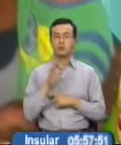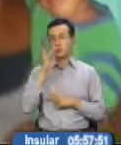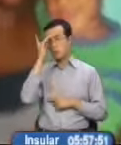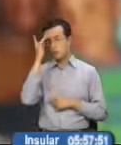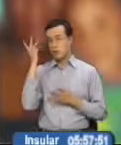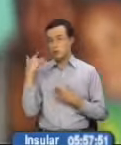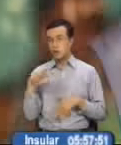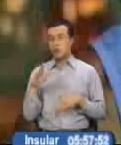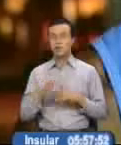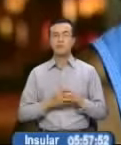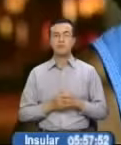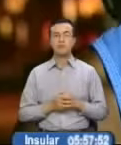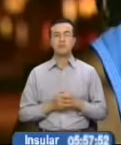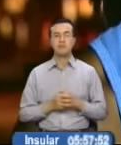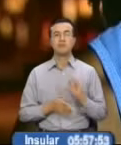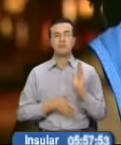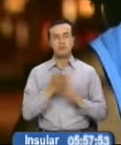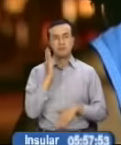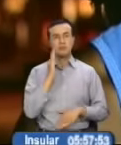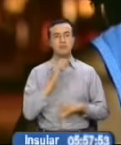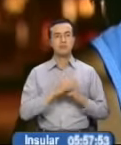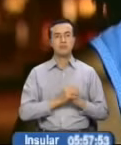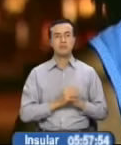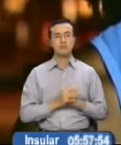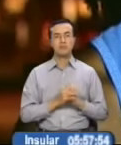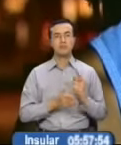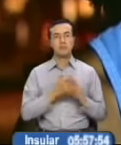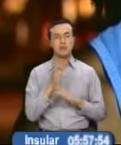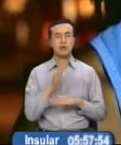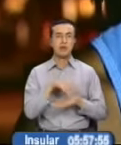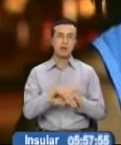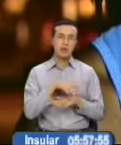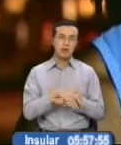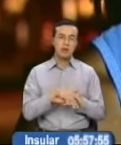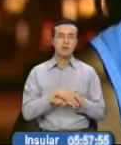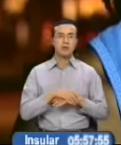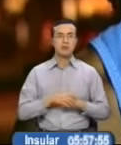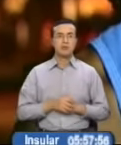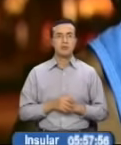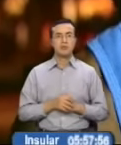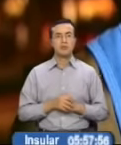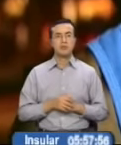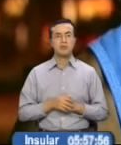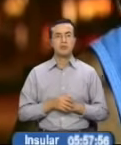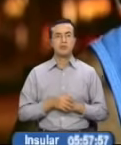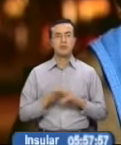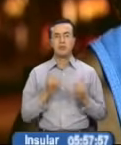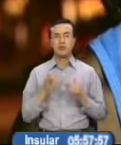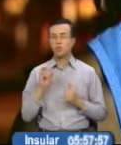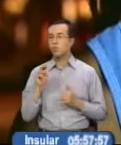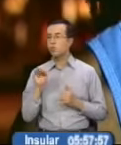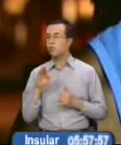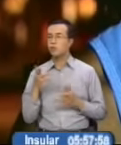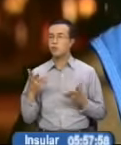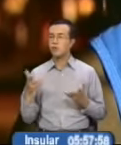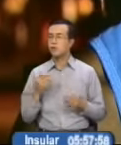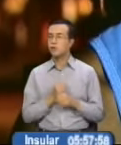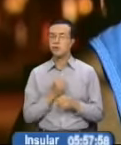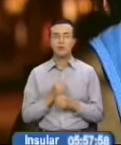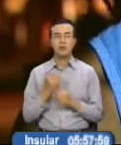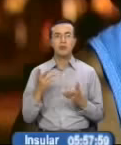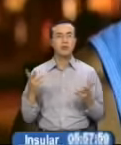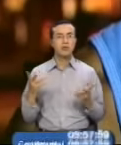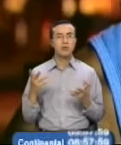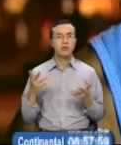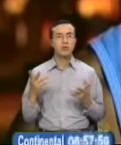y después que hacía su deber, ahí él salía. Llegaba tarde a veces. Uno busca a los Cunti, ¿dónde estaba? Este uno llegaba al trabajo, no le encontraba a Cunti.